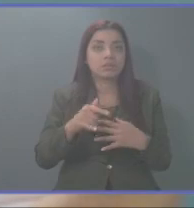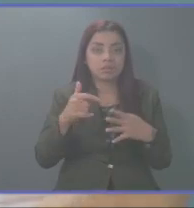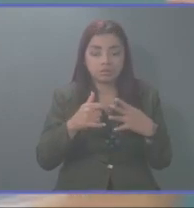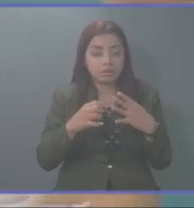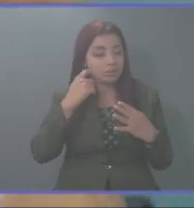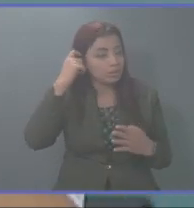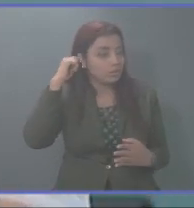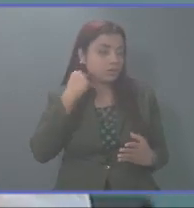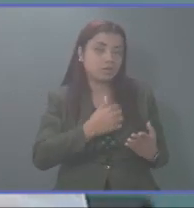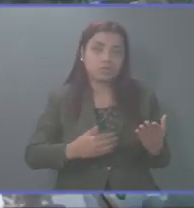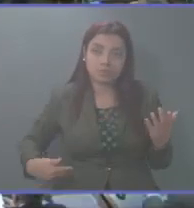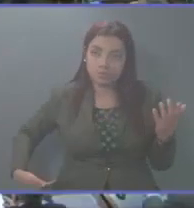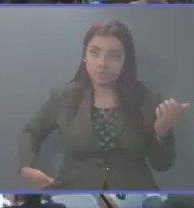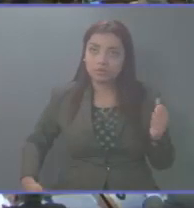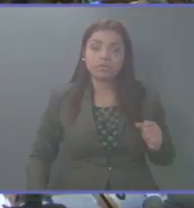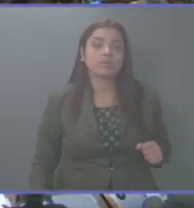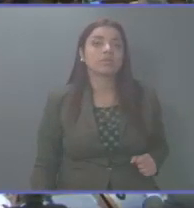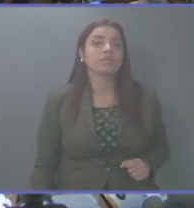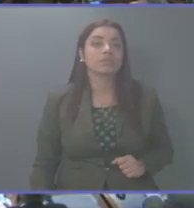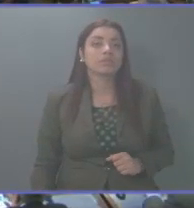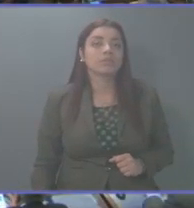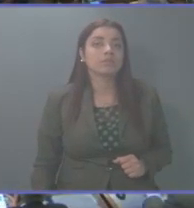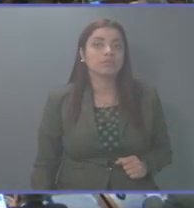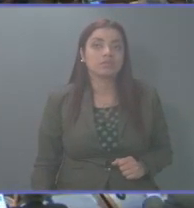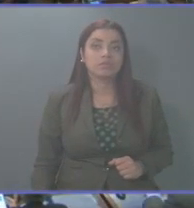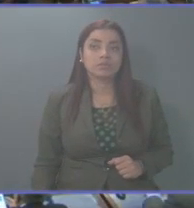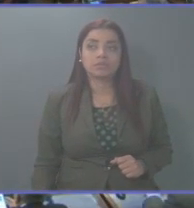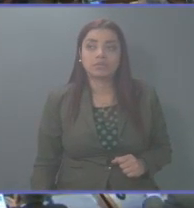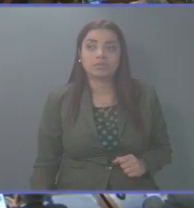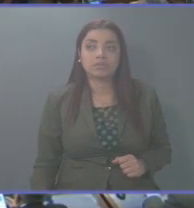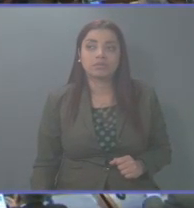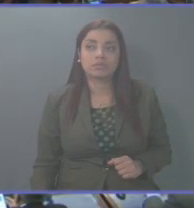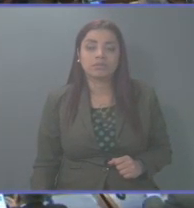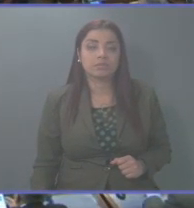de decreto, presidente. A discusión.